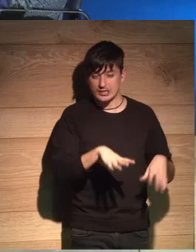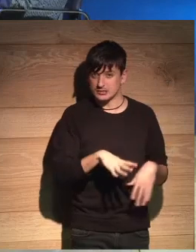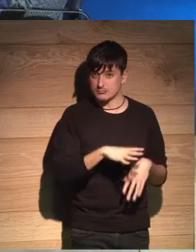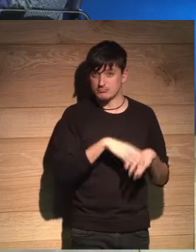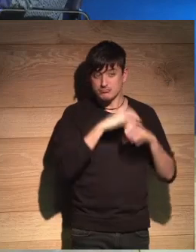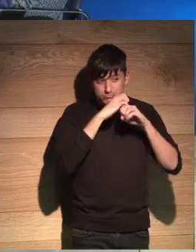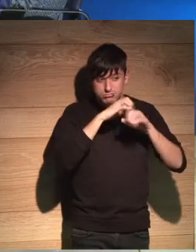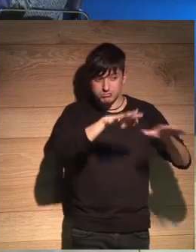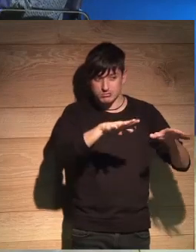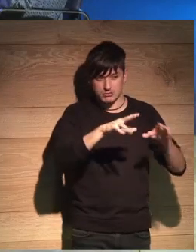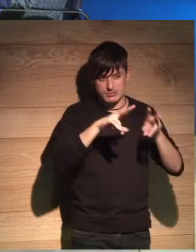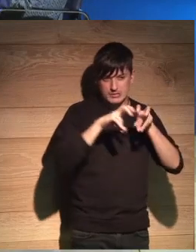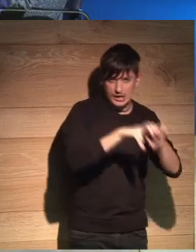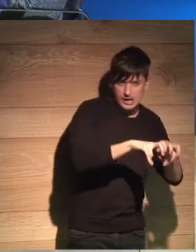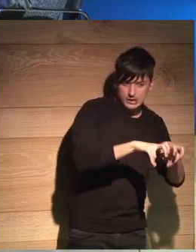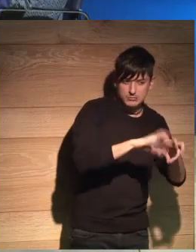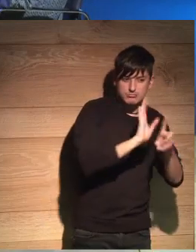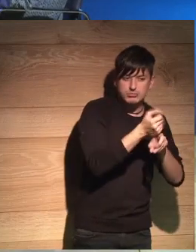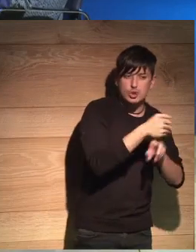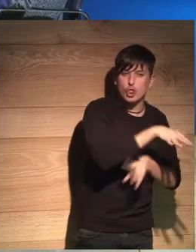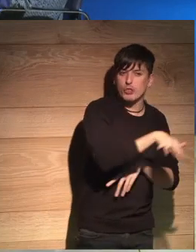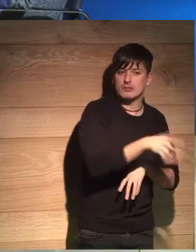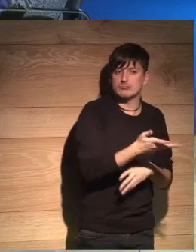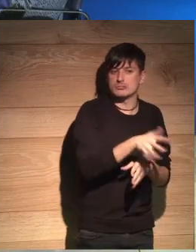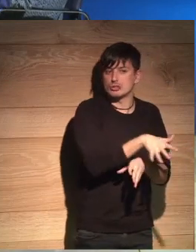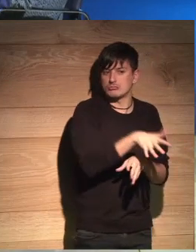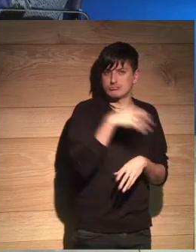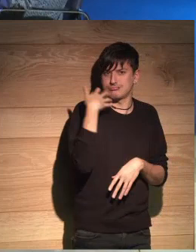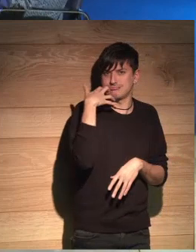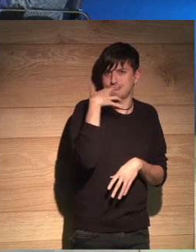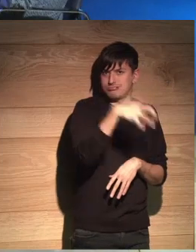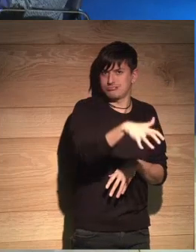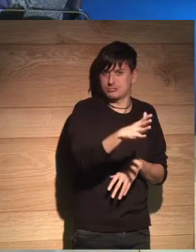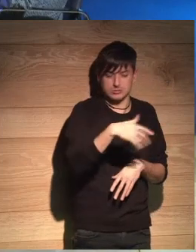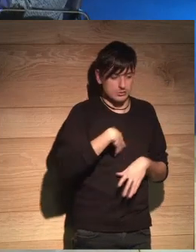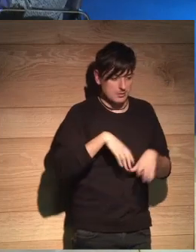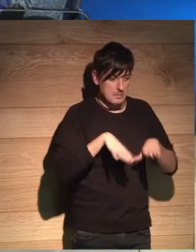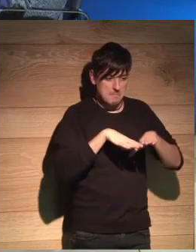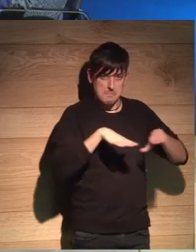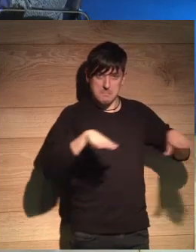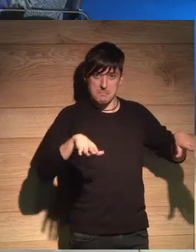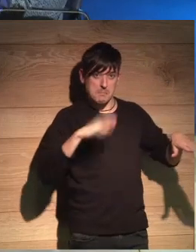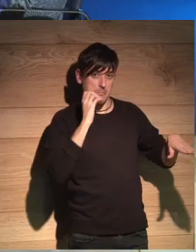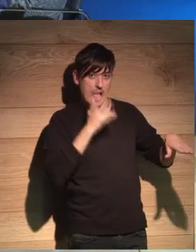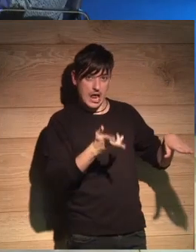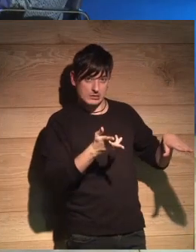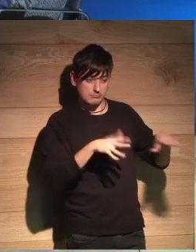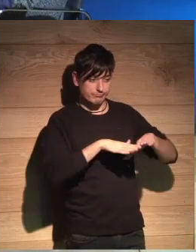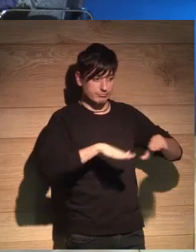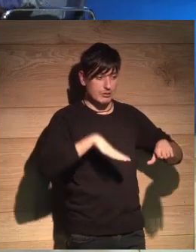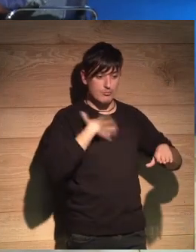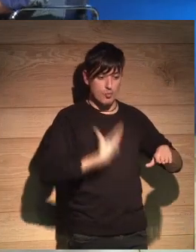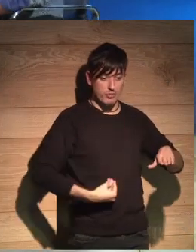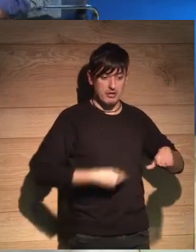para divulgar y para investigar te lo encuentras en los sitios más recónditos. Estaba en una barra de un bar, en la barra de un bar en